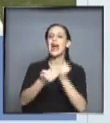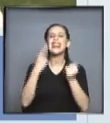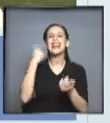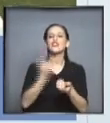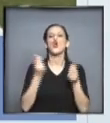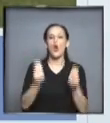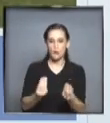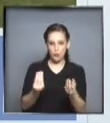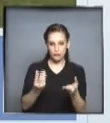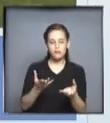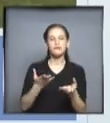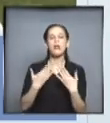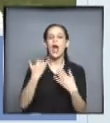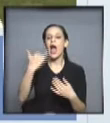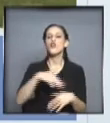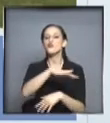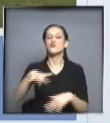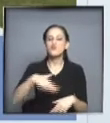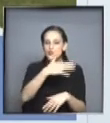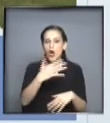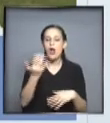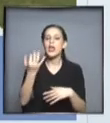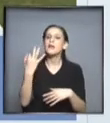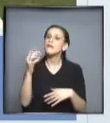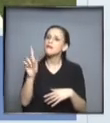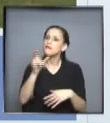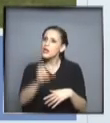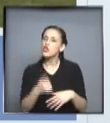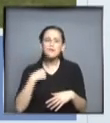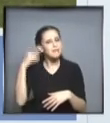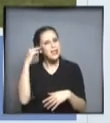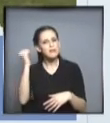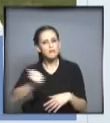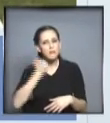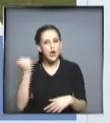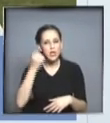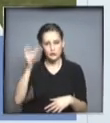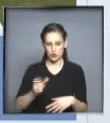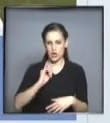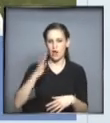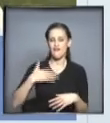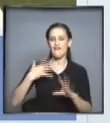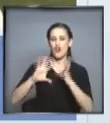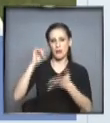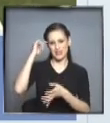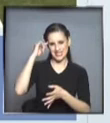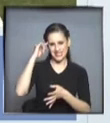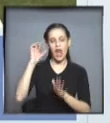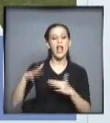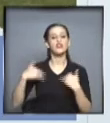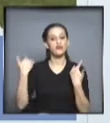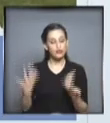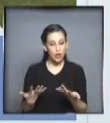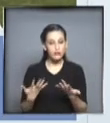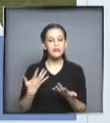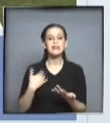lugar, ser escuchado, ser tenido en cuenta, ser considerado. Y por supuesto, esa consideración, ese